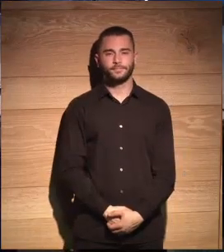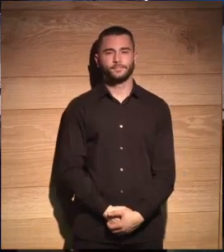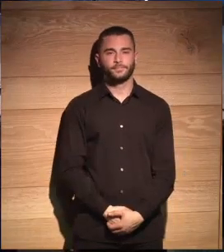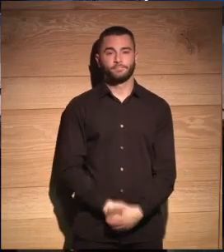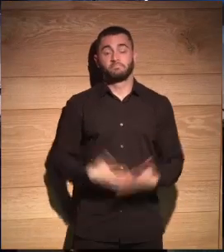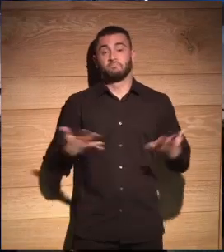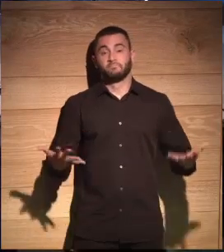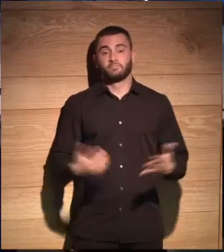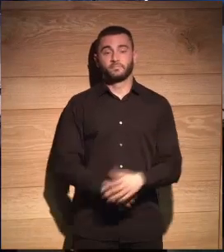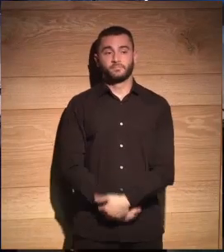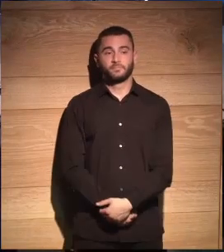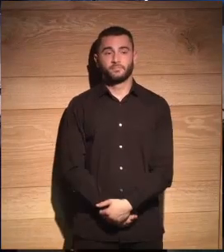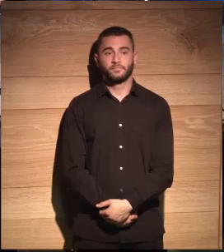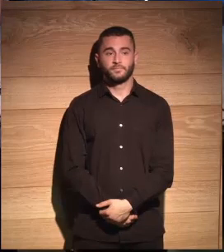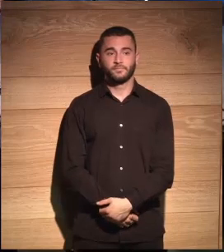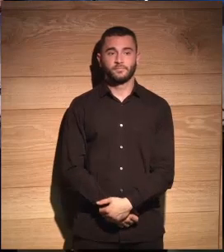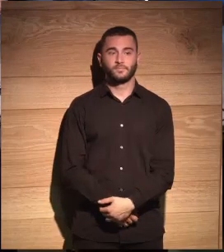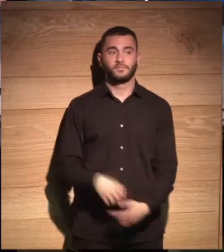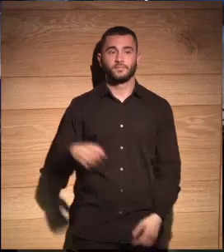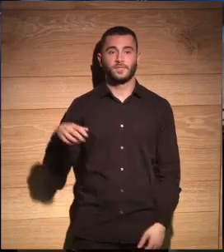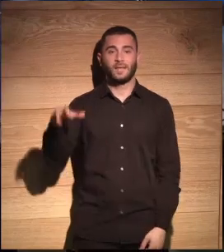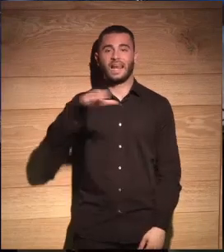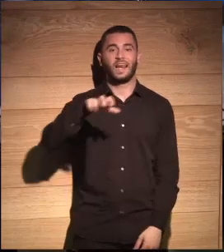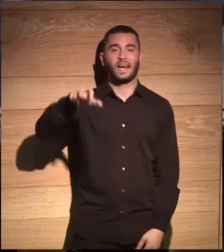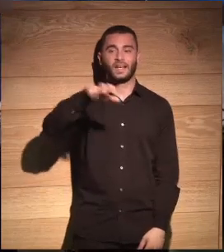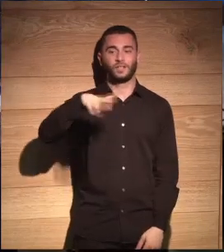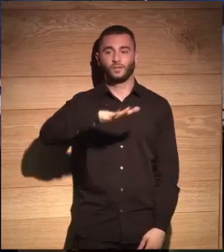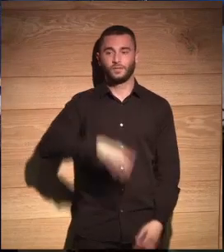Entonces pues, dame el ratón.